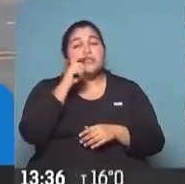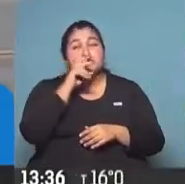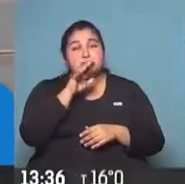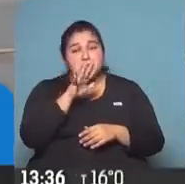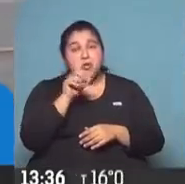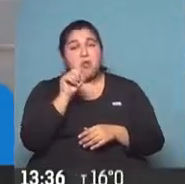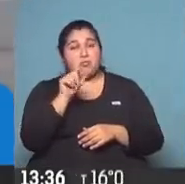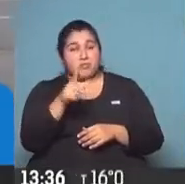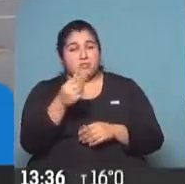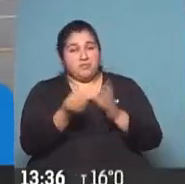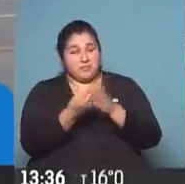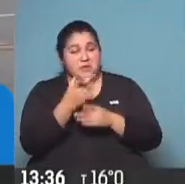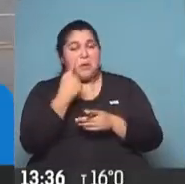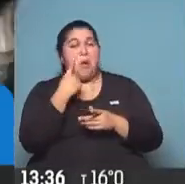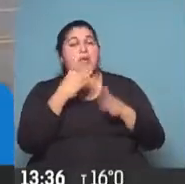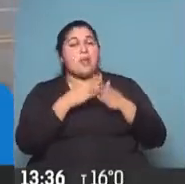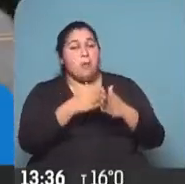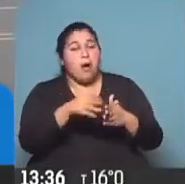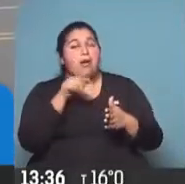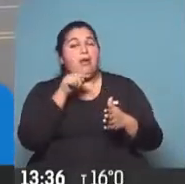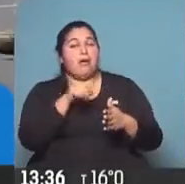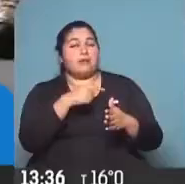el prefecto nacional naval